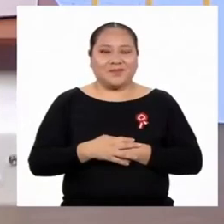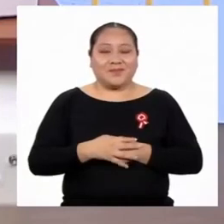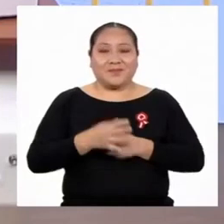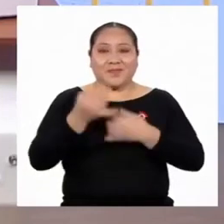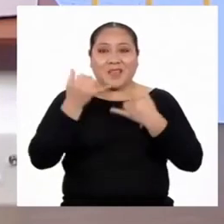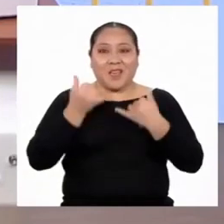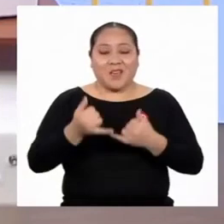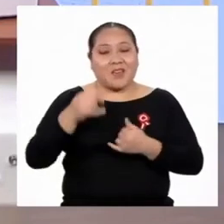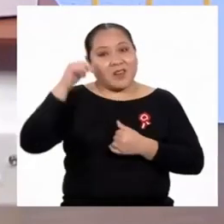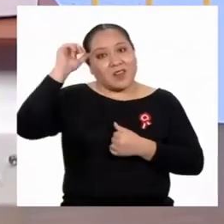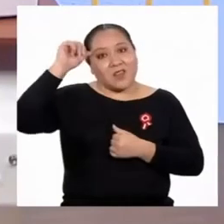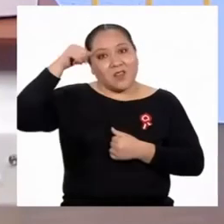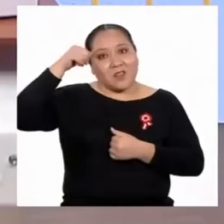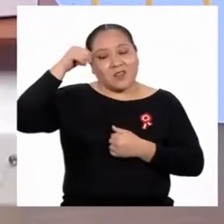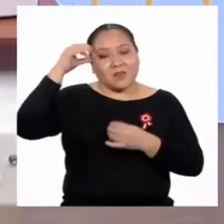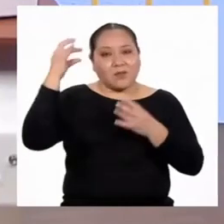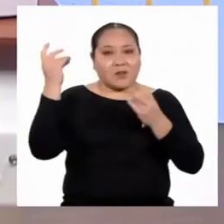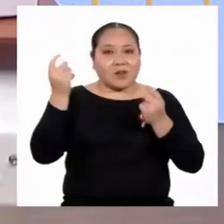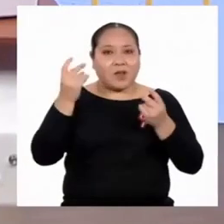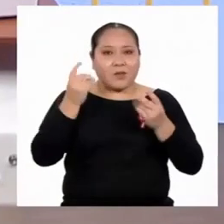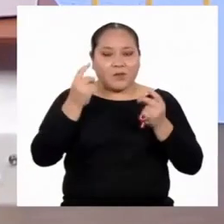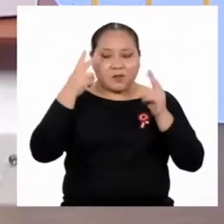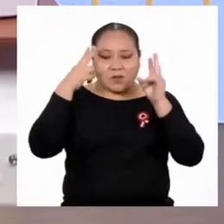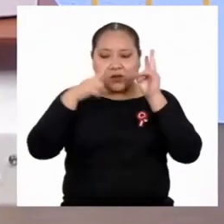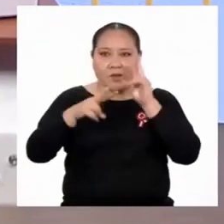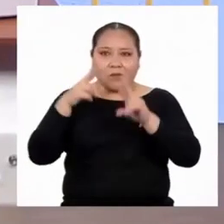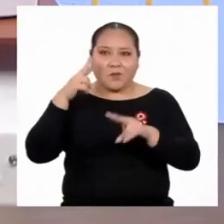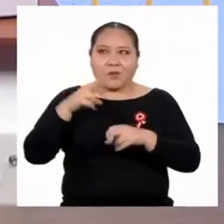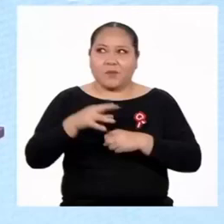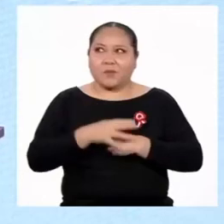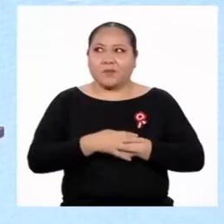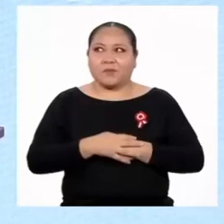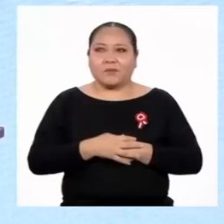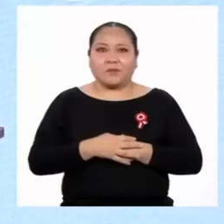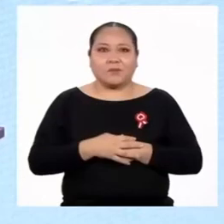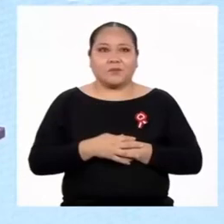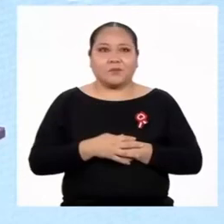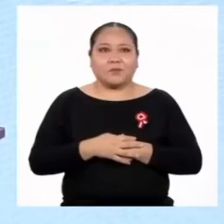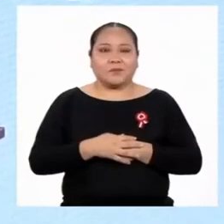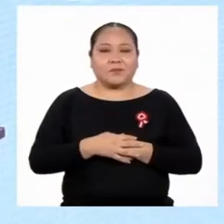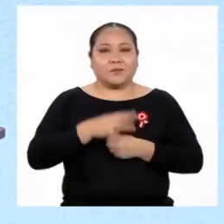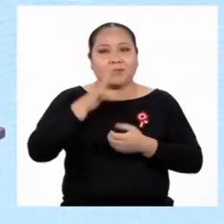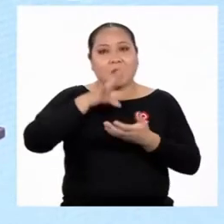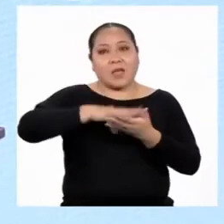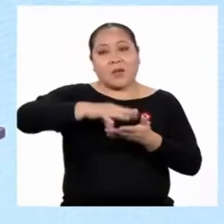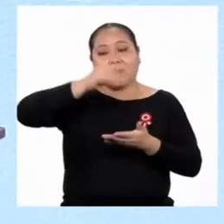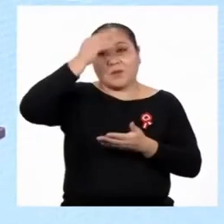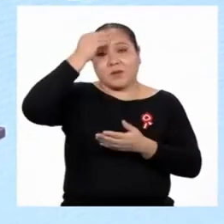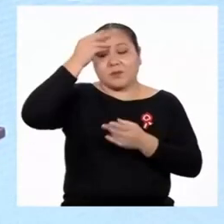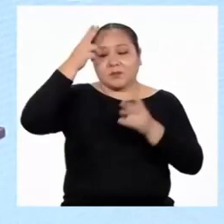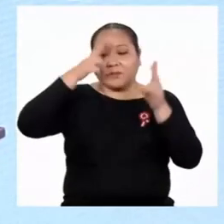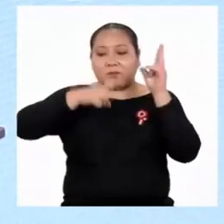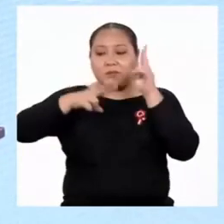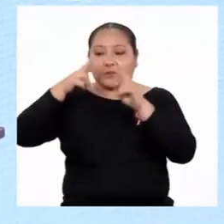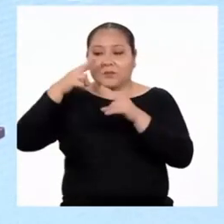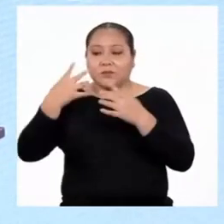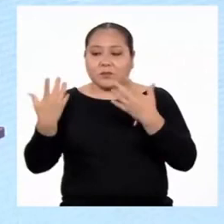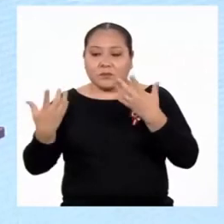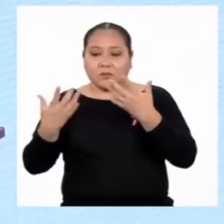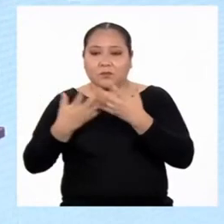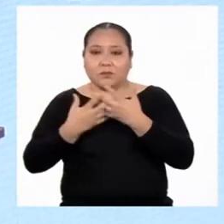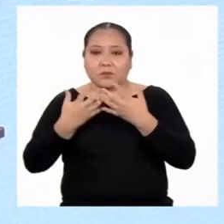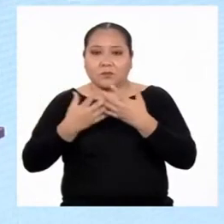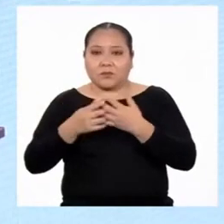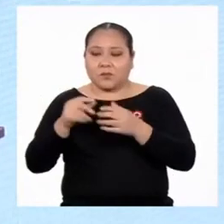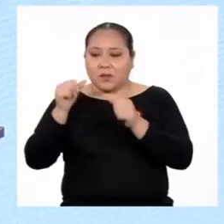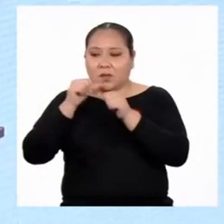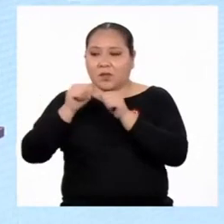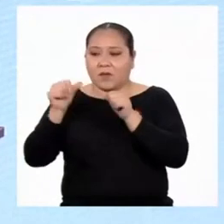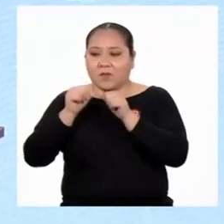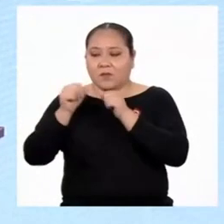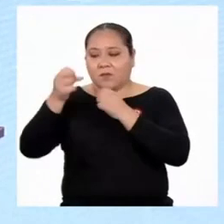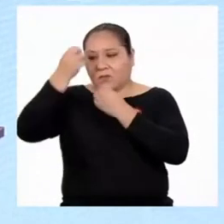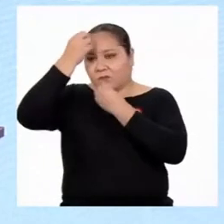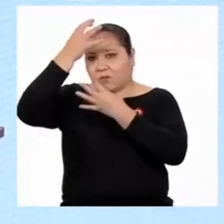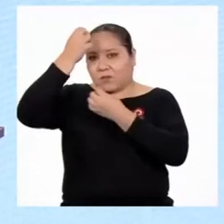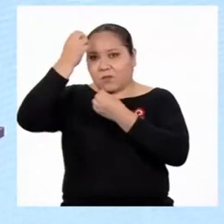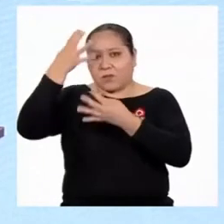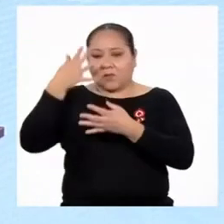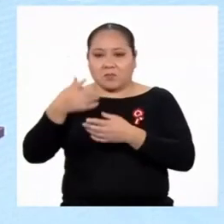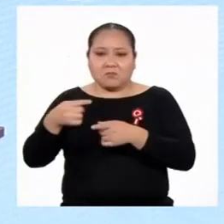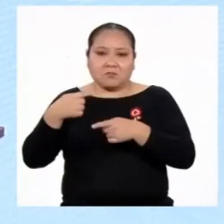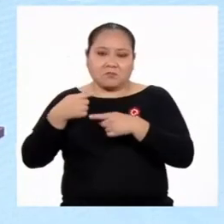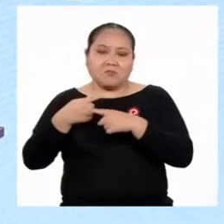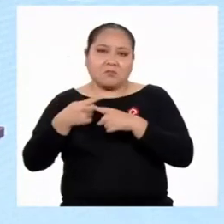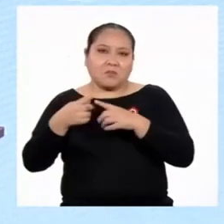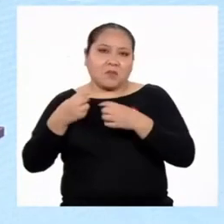Ahora repasemos rápidamente lo que vimos hoy. Aprendimos a establecer relaciones entre datos que encontramos en